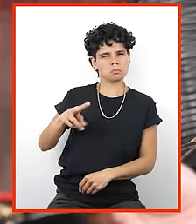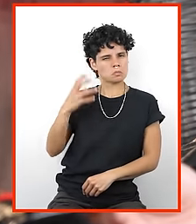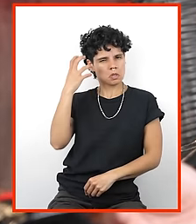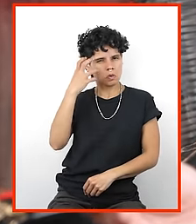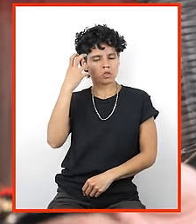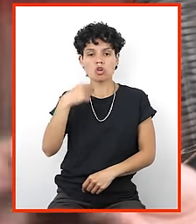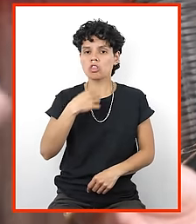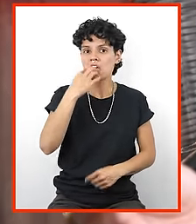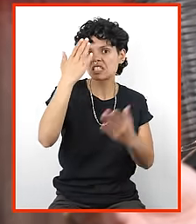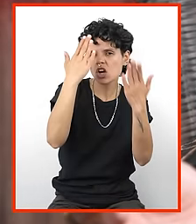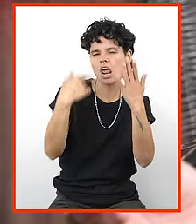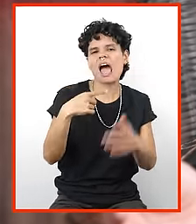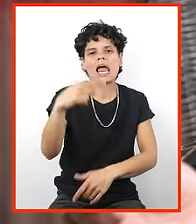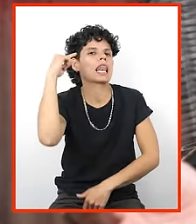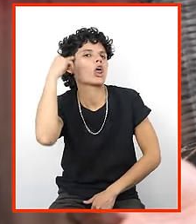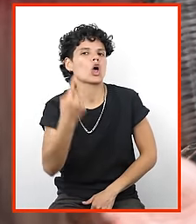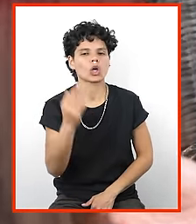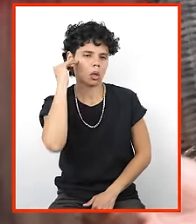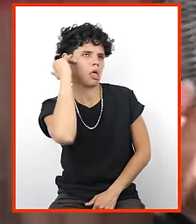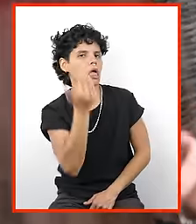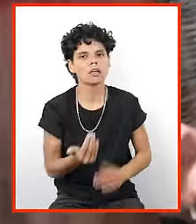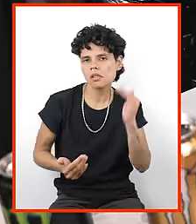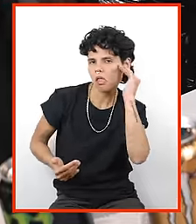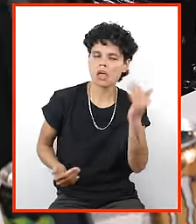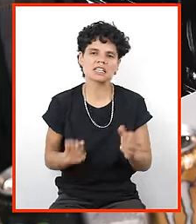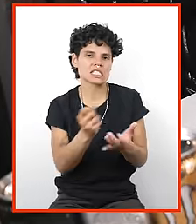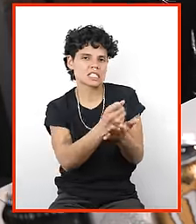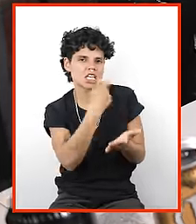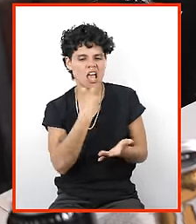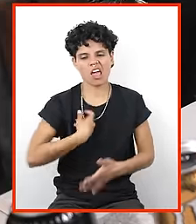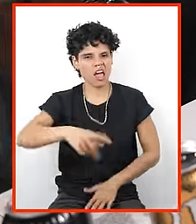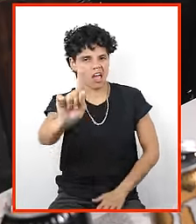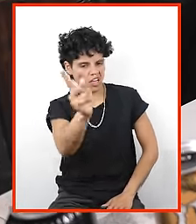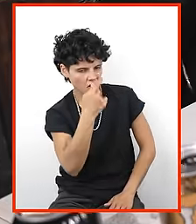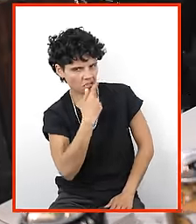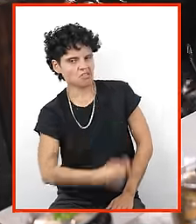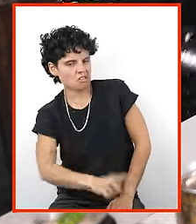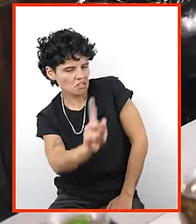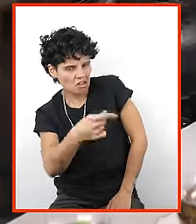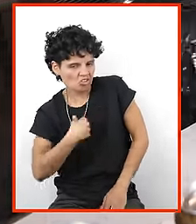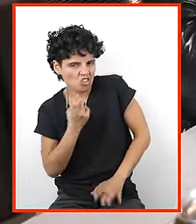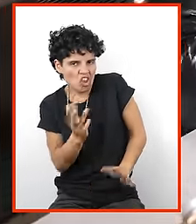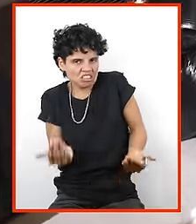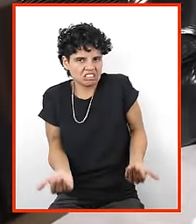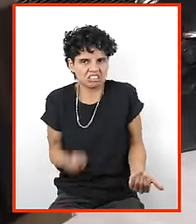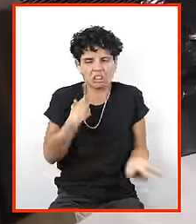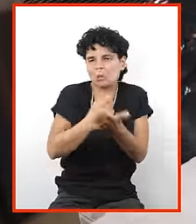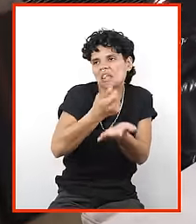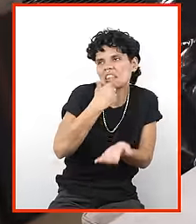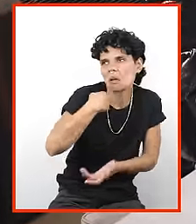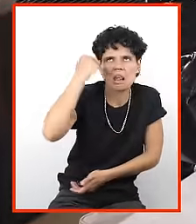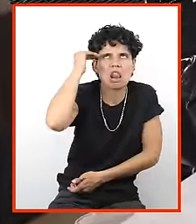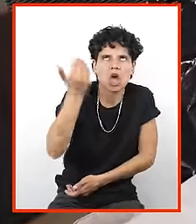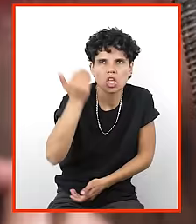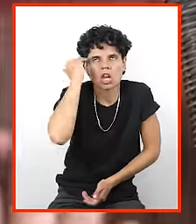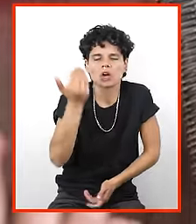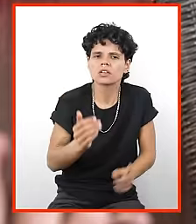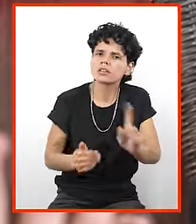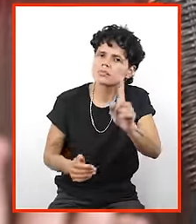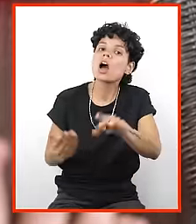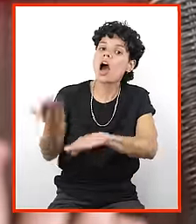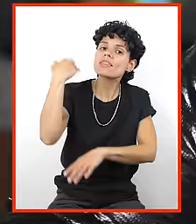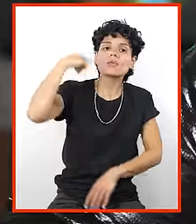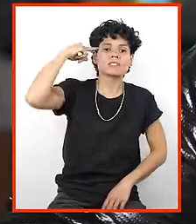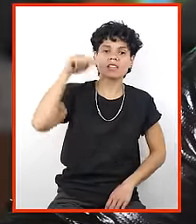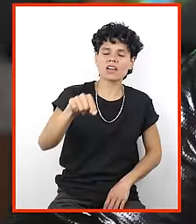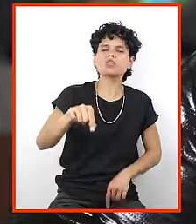la gente es como, ay, vaya al psicólogo, estáis loca. Y es como, ay, el psiquiatra, no, ¿para qué voy a ir al psiquiatra? Si como yo no necesito pastillas. Yo era